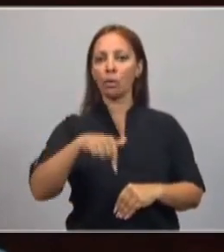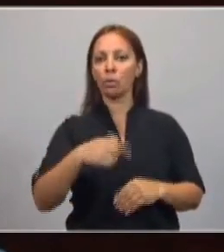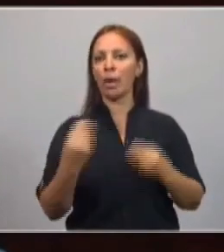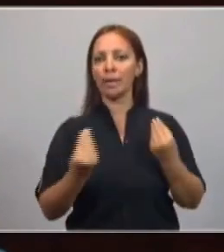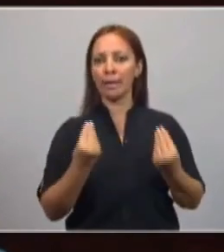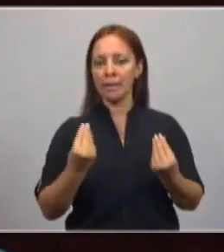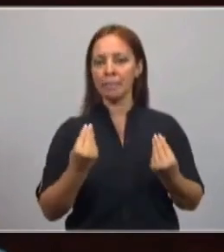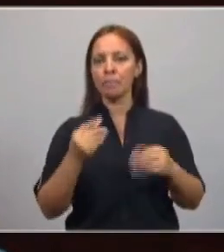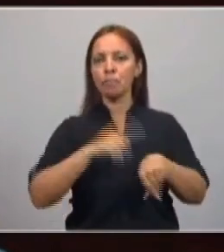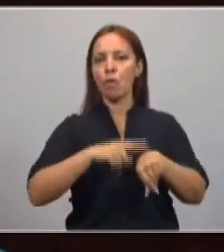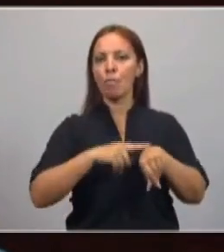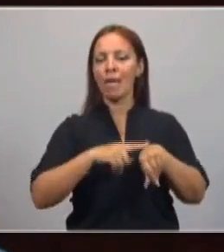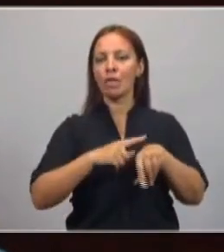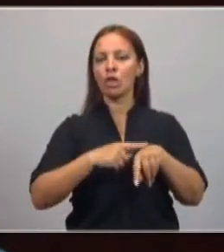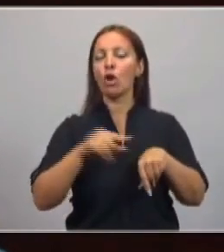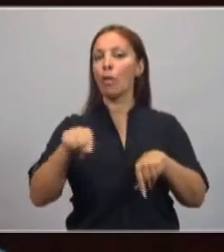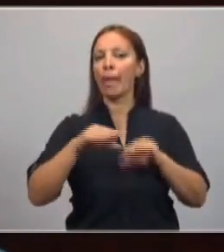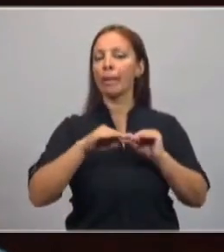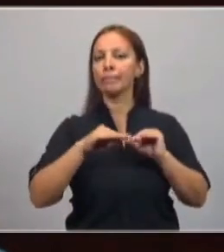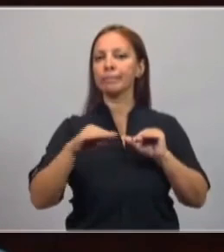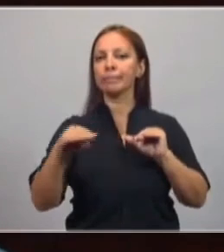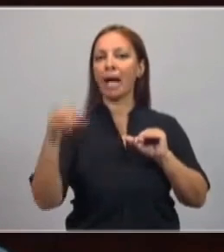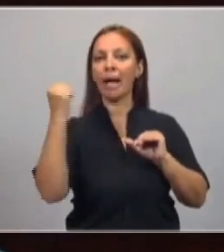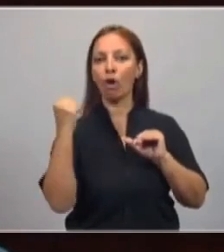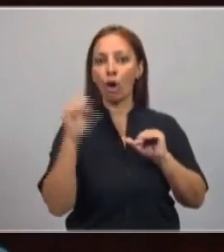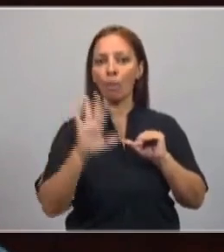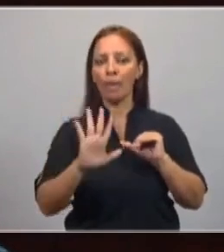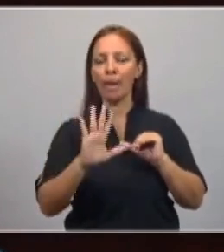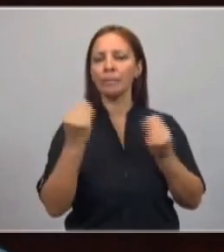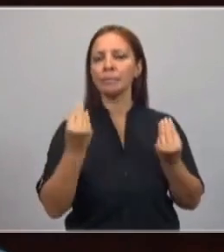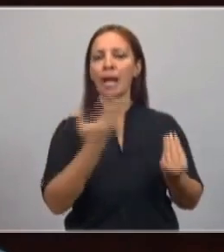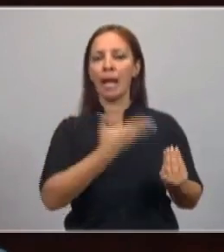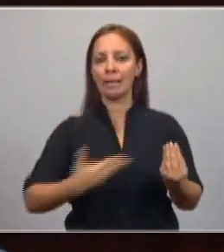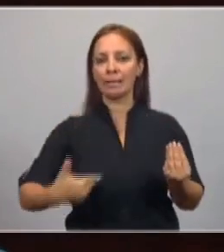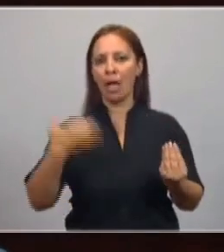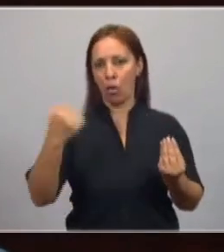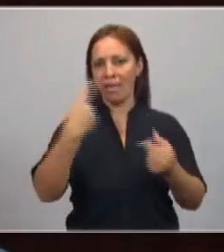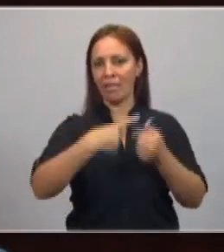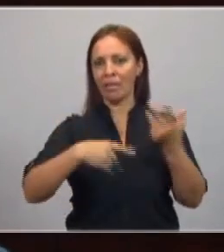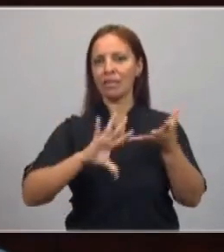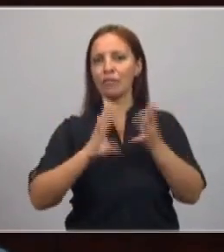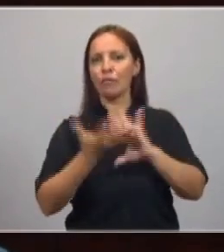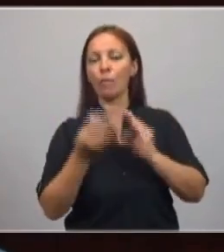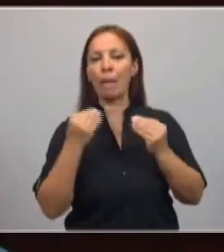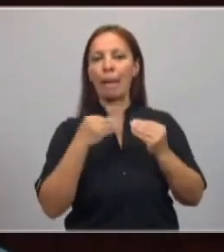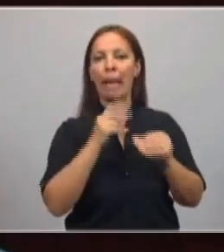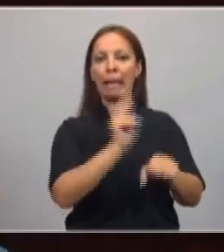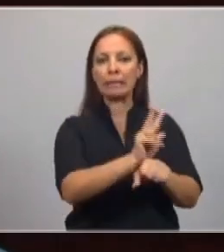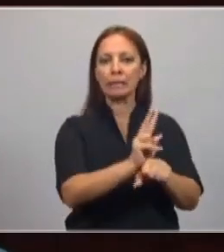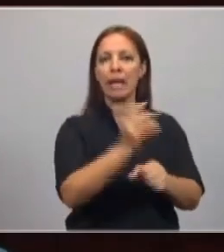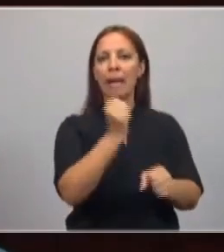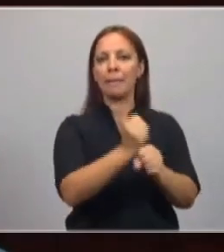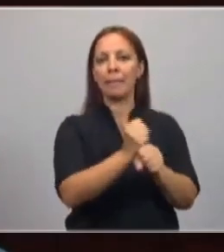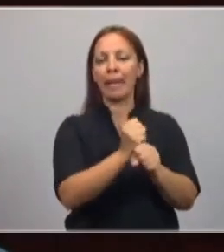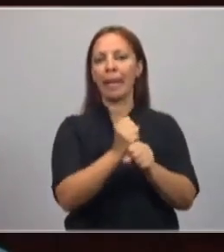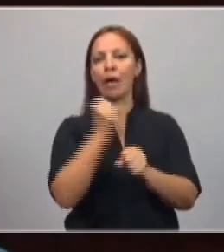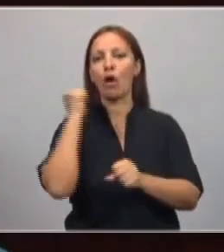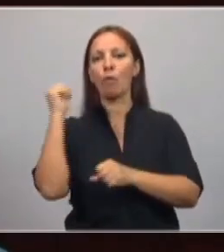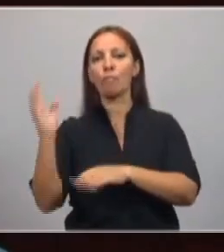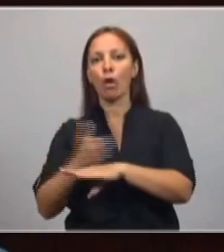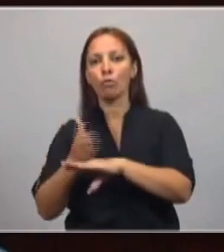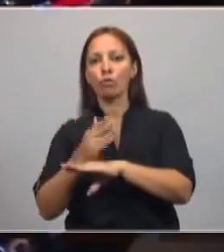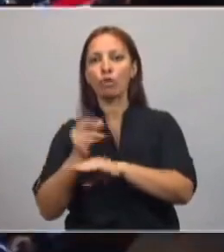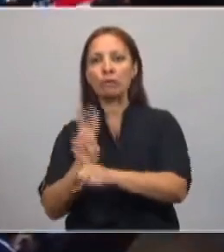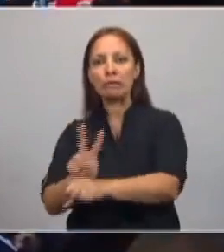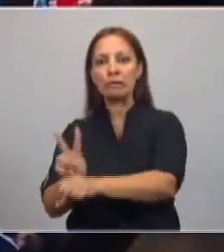produce la recesión, el Estado cuenta con distintos instrumentos para sostener el empleo, evitar la caída de la producción y